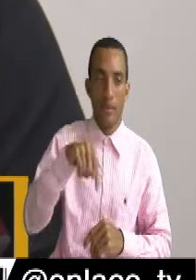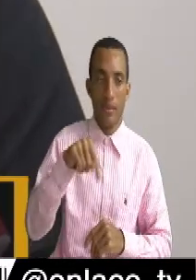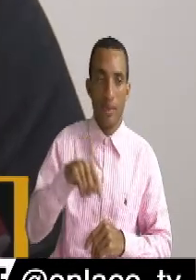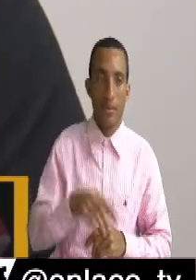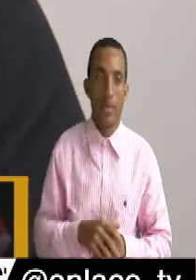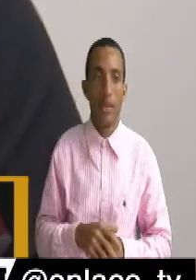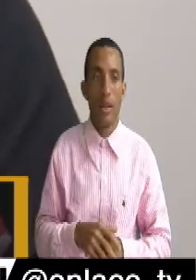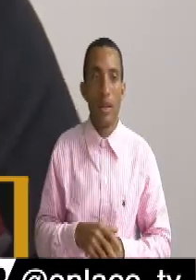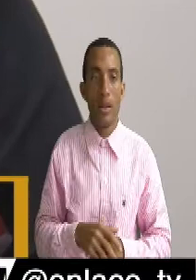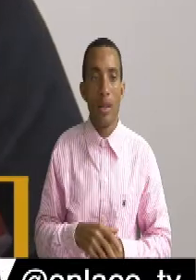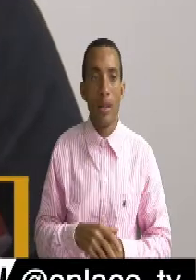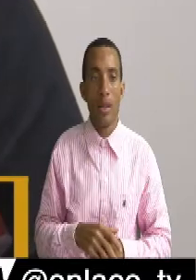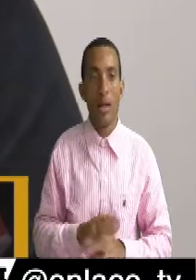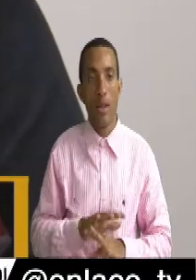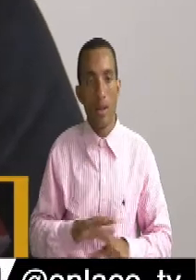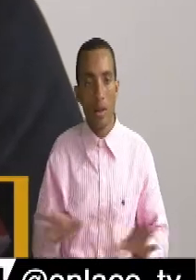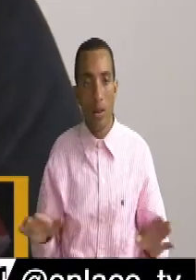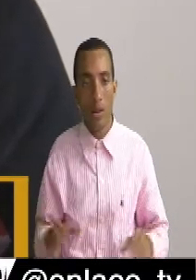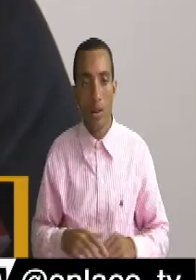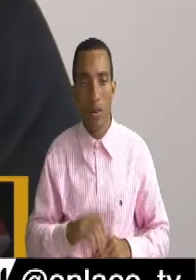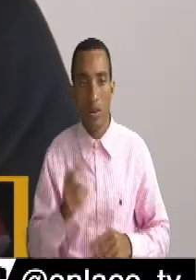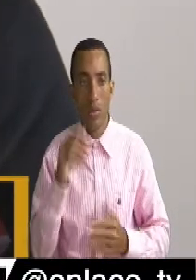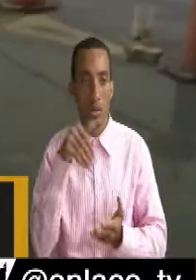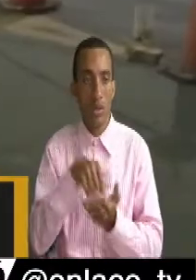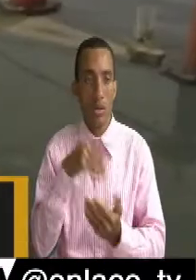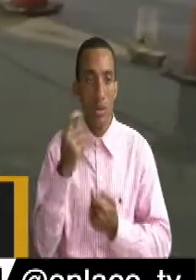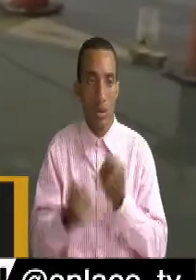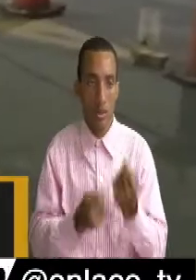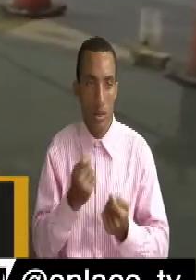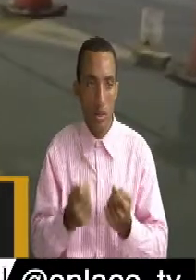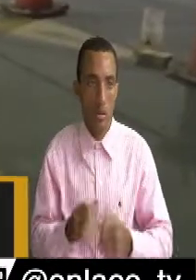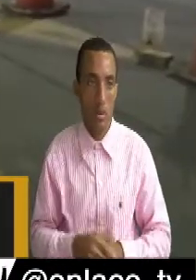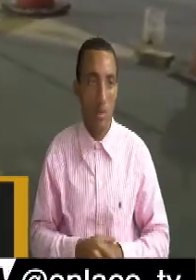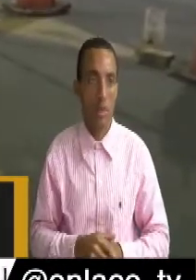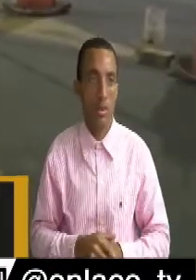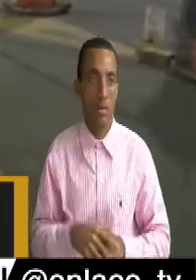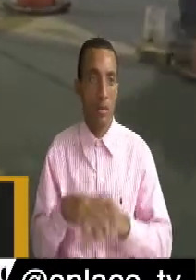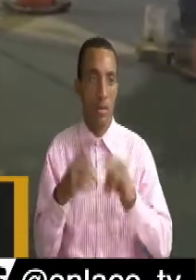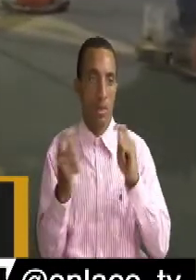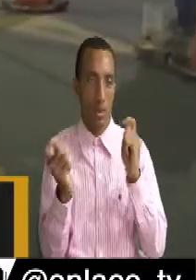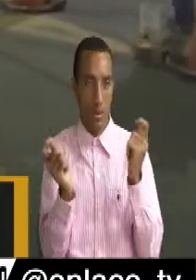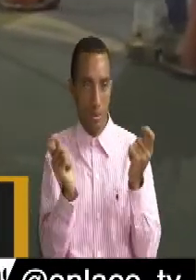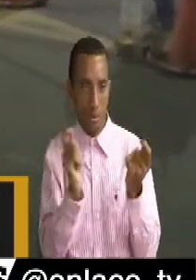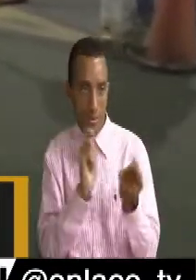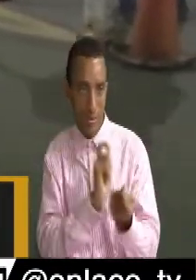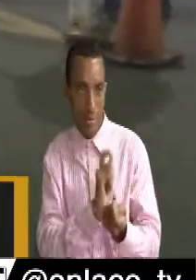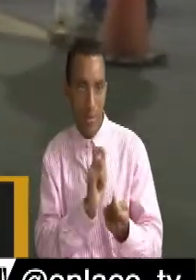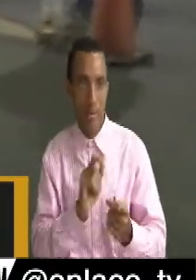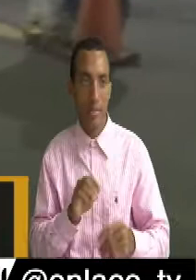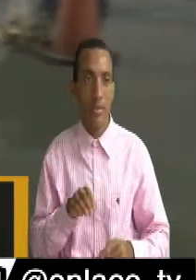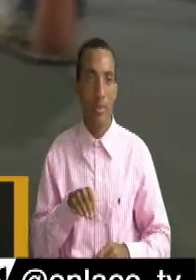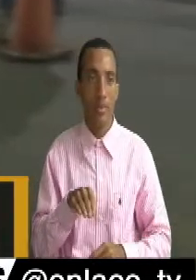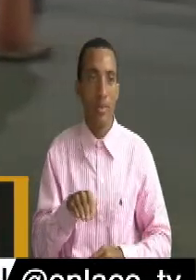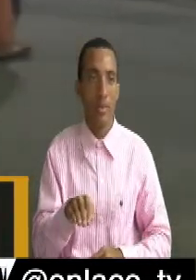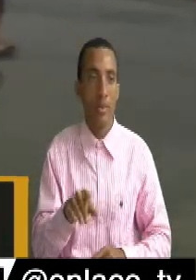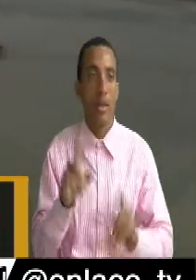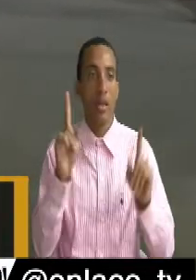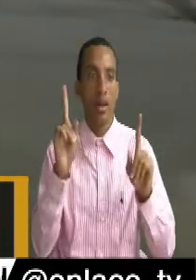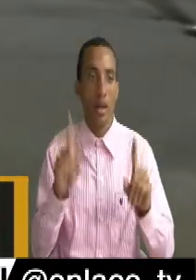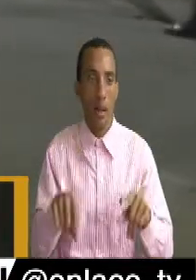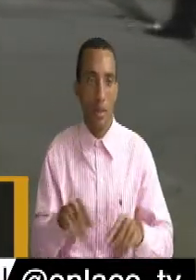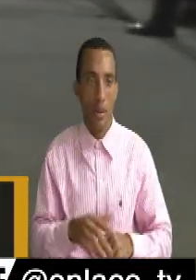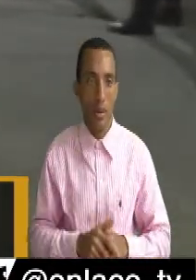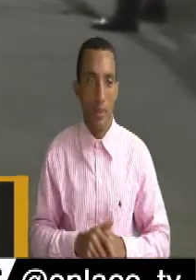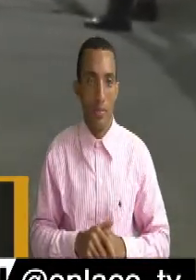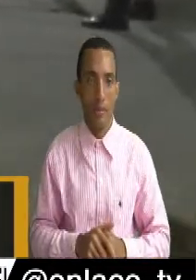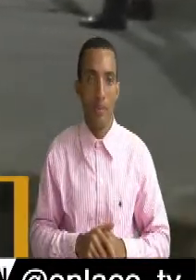que no necesariamente sea el Centro Comercial San Silvestre. Sobre las modificaciones viales que se harán en el sector norte Comuna 3, también hizo referencia